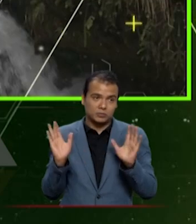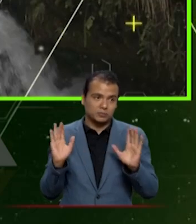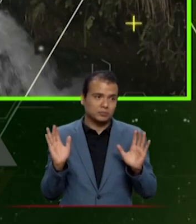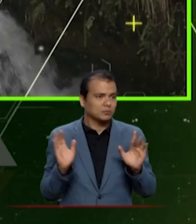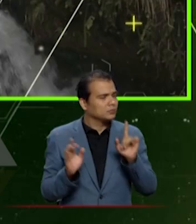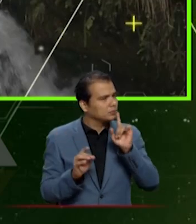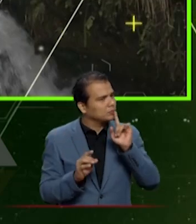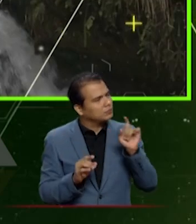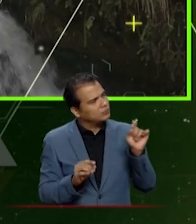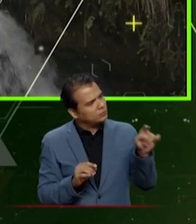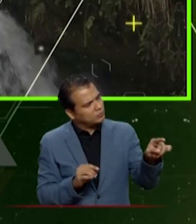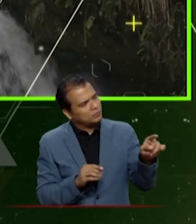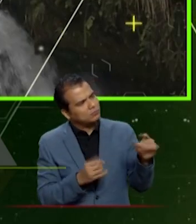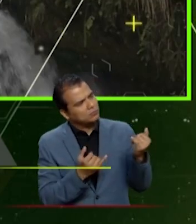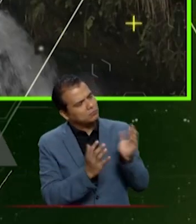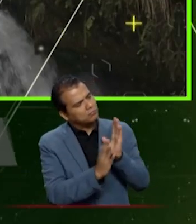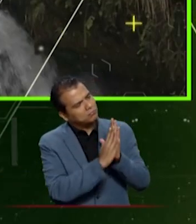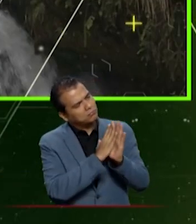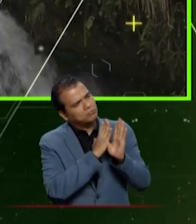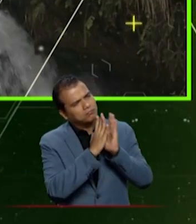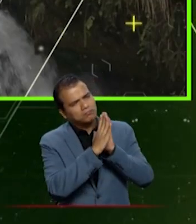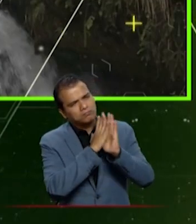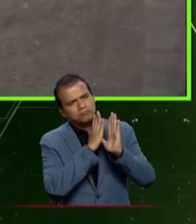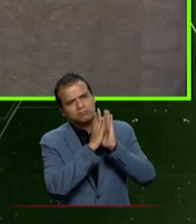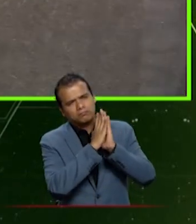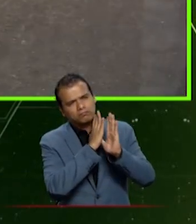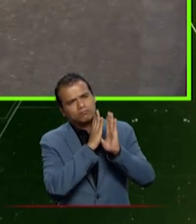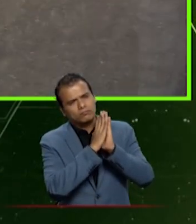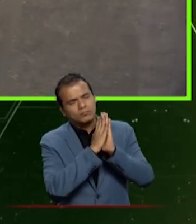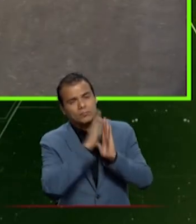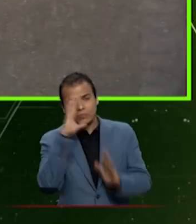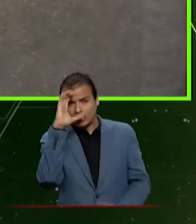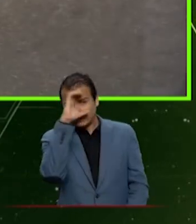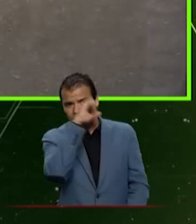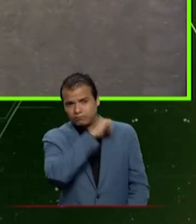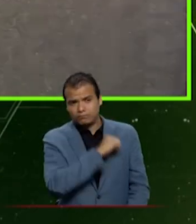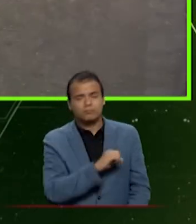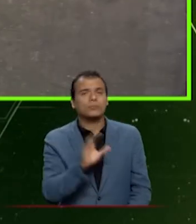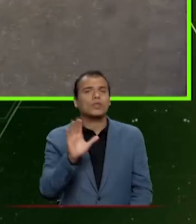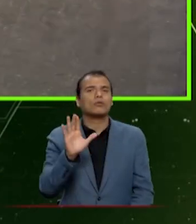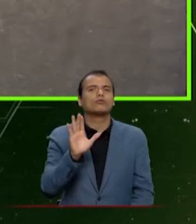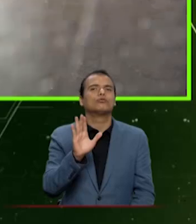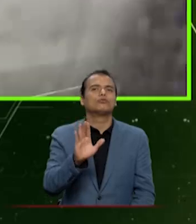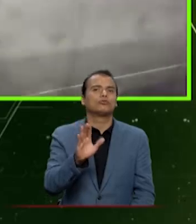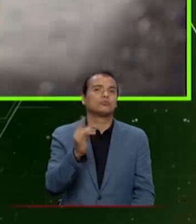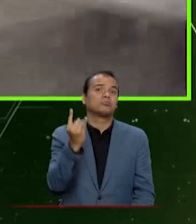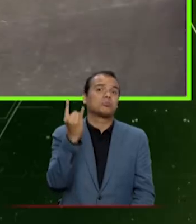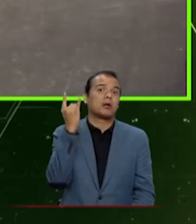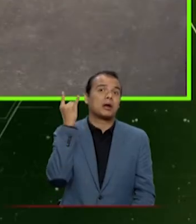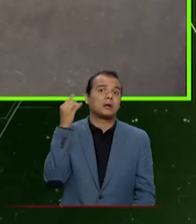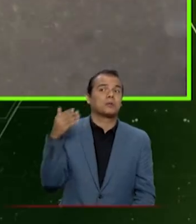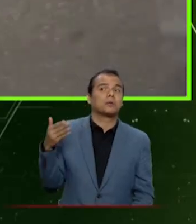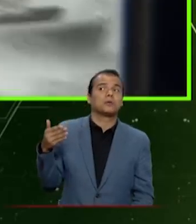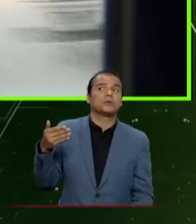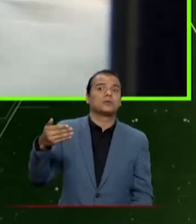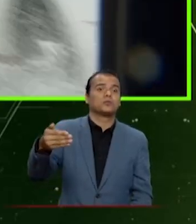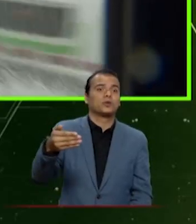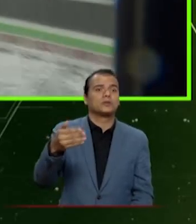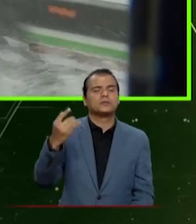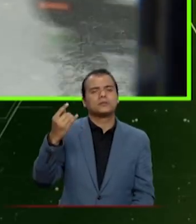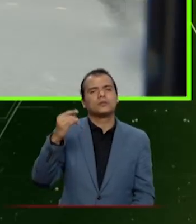ingeniero yo lo escucho a usted Y definitivamente con la alta probabilidad que hay de que se presente el fenómeno de la